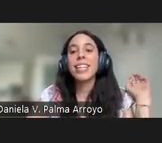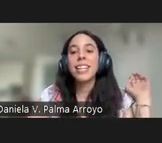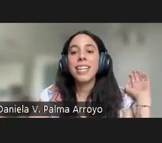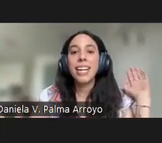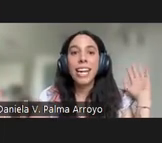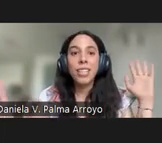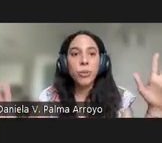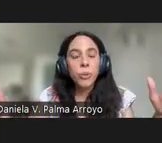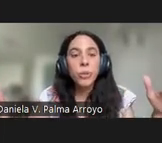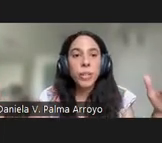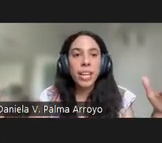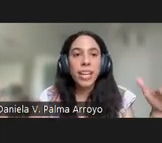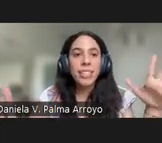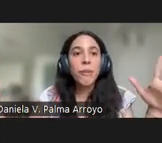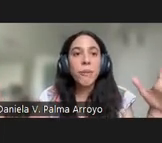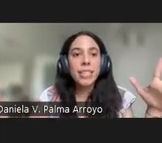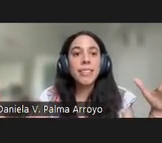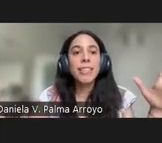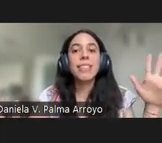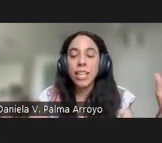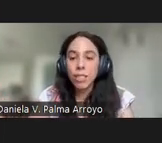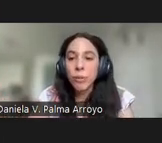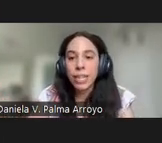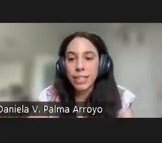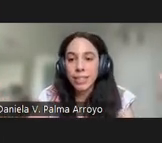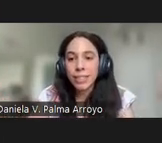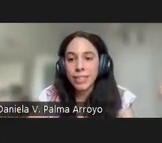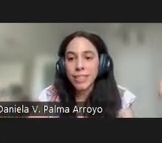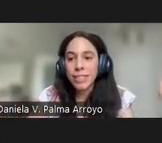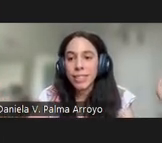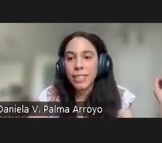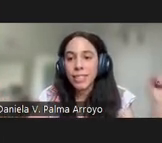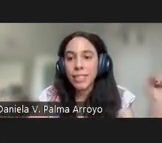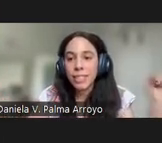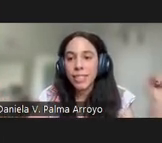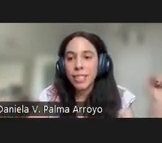tener en sus siluetas 6 lugares.